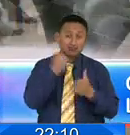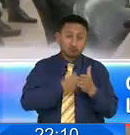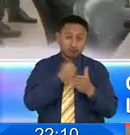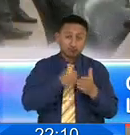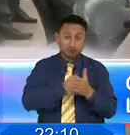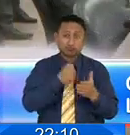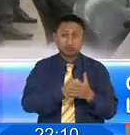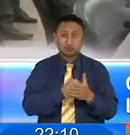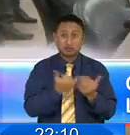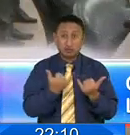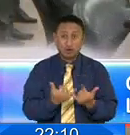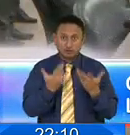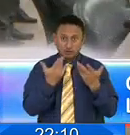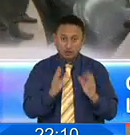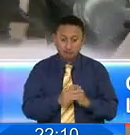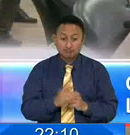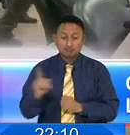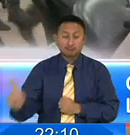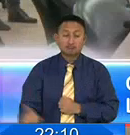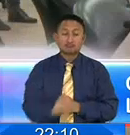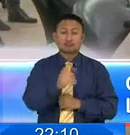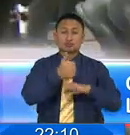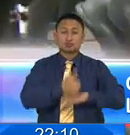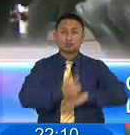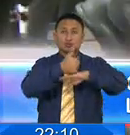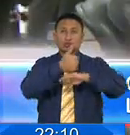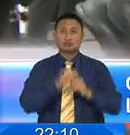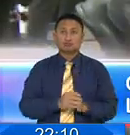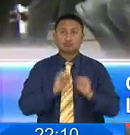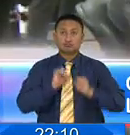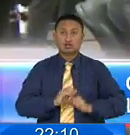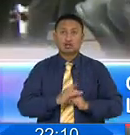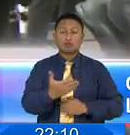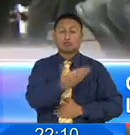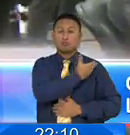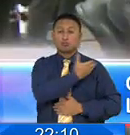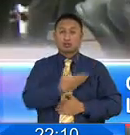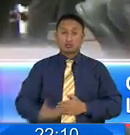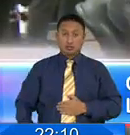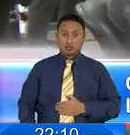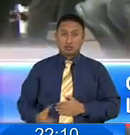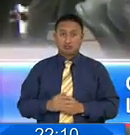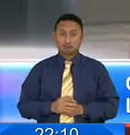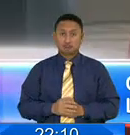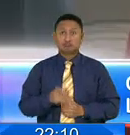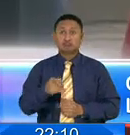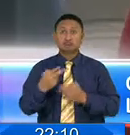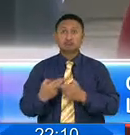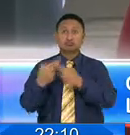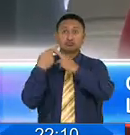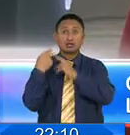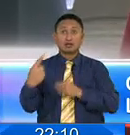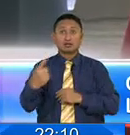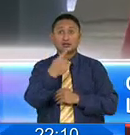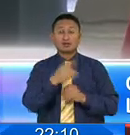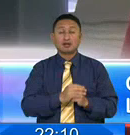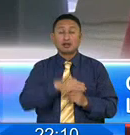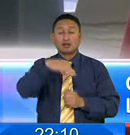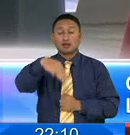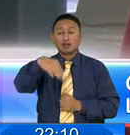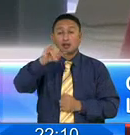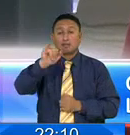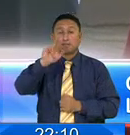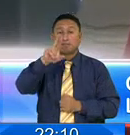logró finalmente la designación de autoridades. Es así que la presidencia de dicha comisión recae sobre Mireya Pazmiño,